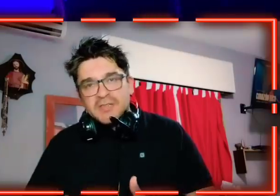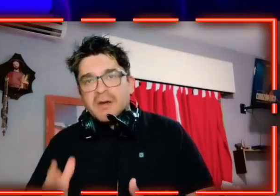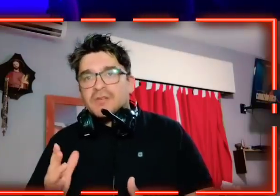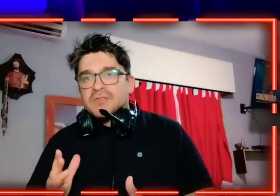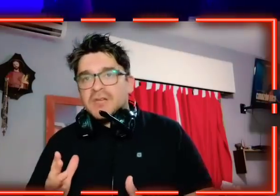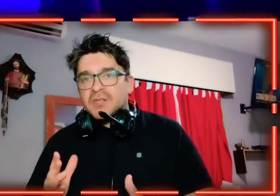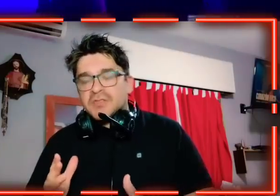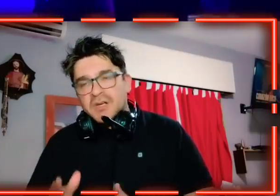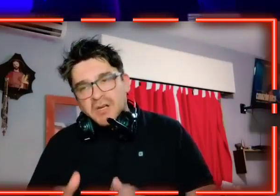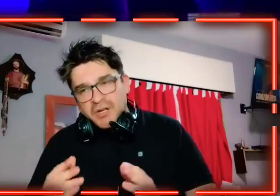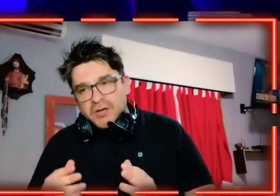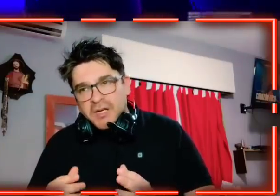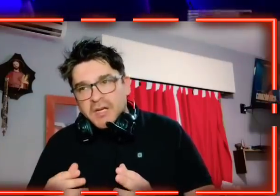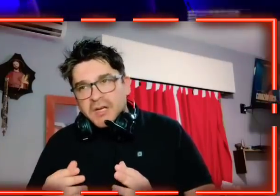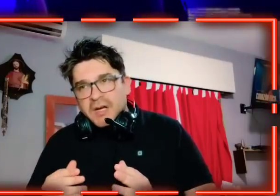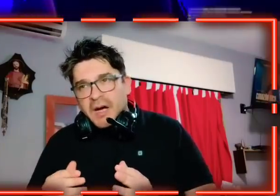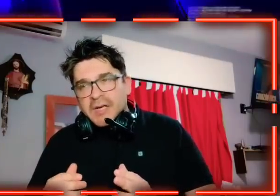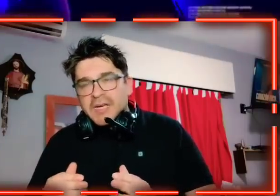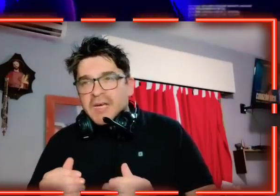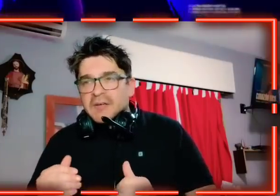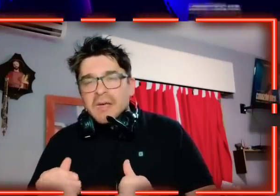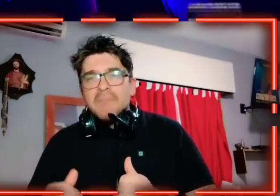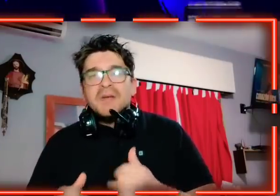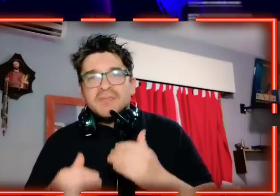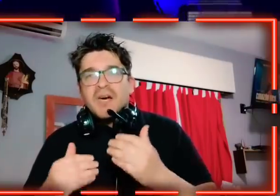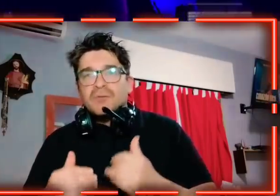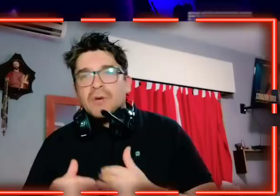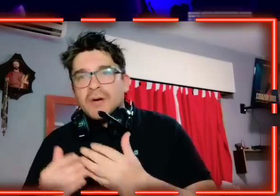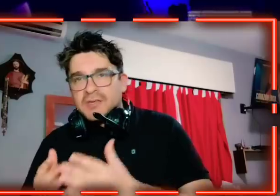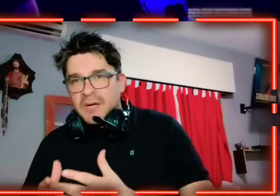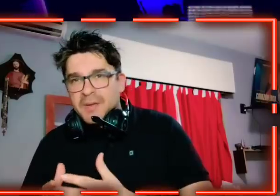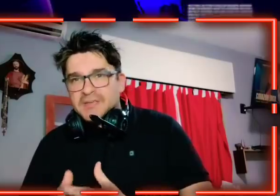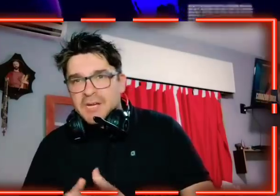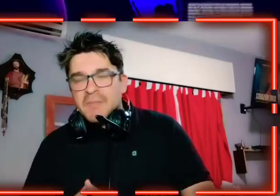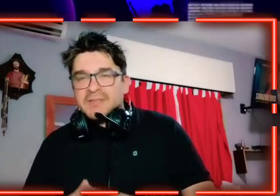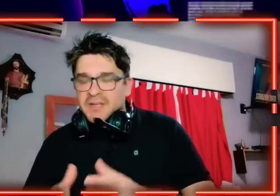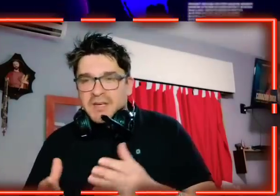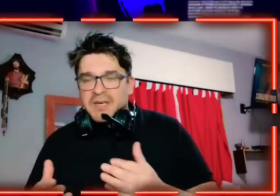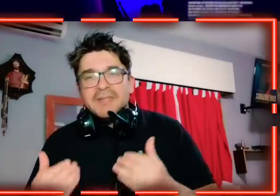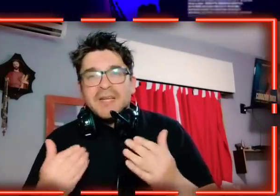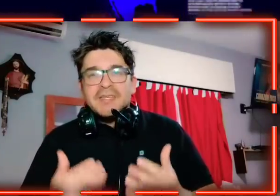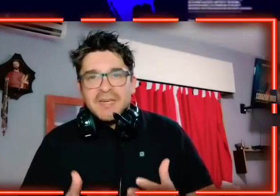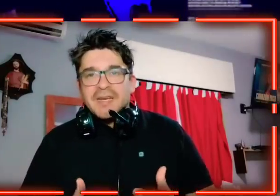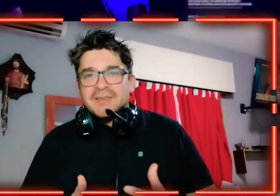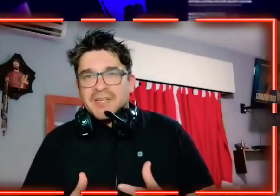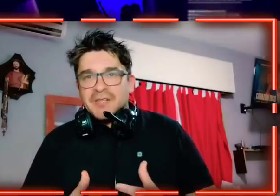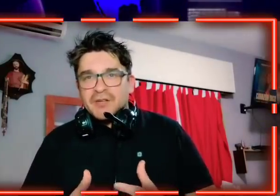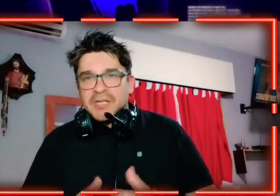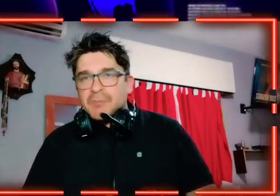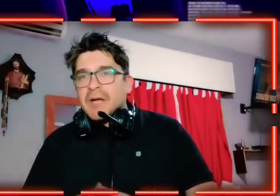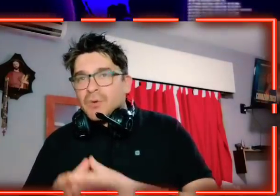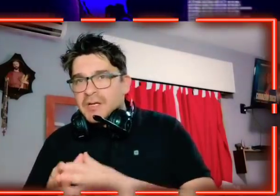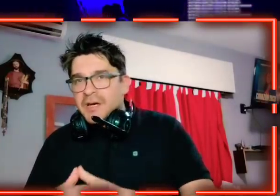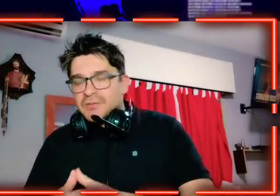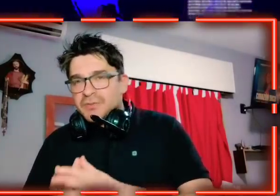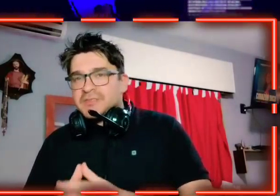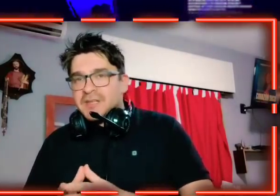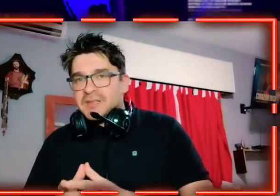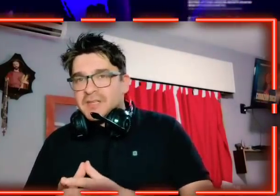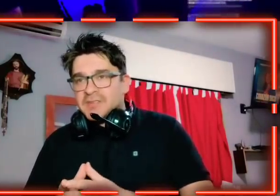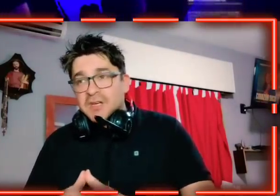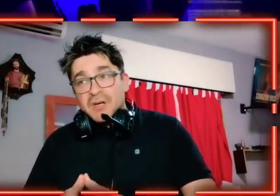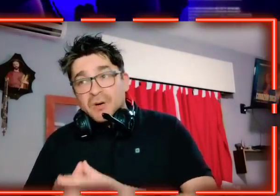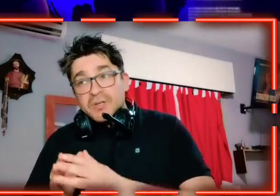por historia hace varios años. Creo que hay que empezar una nueva etapa y ser más inteligentes, ¿no? Tenemos las